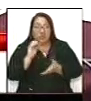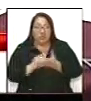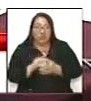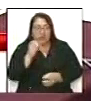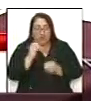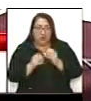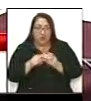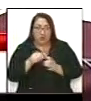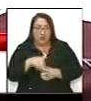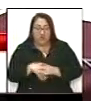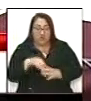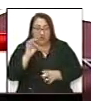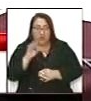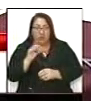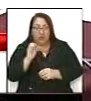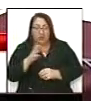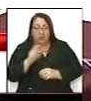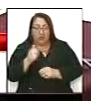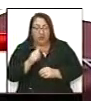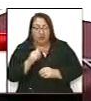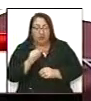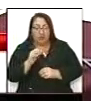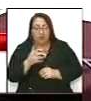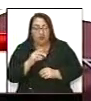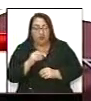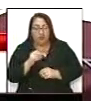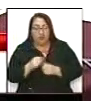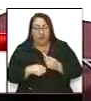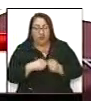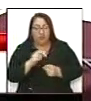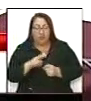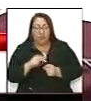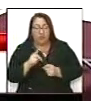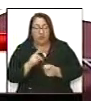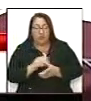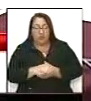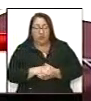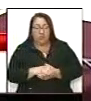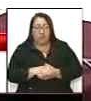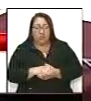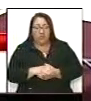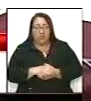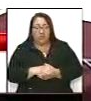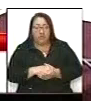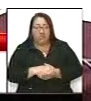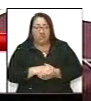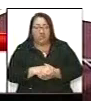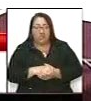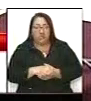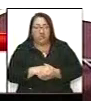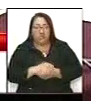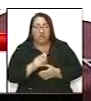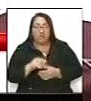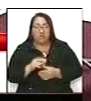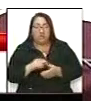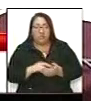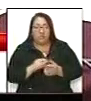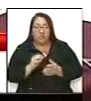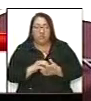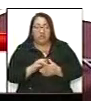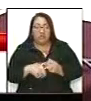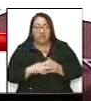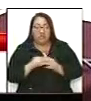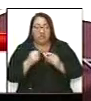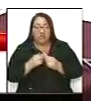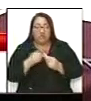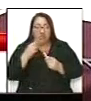para este caso vuelvo a mencionar, abril más o menos del año 2021, a abril del año 20 ya deben estar inscritos los